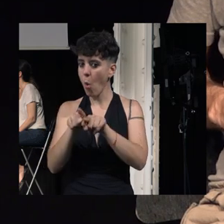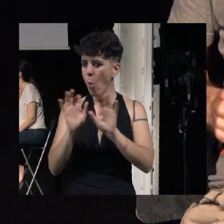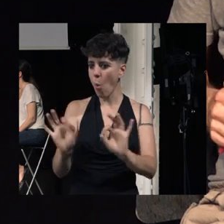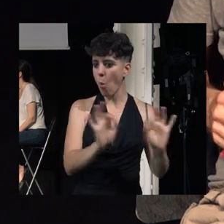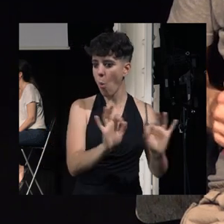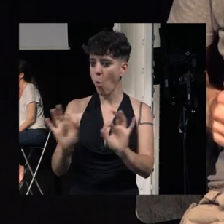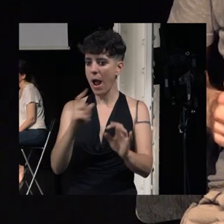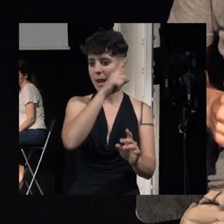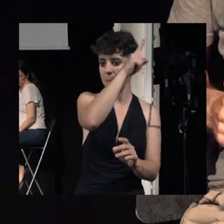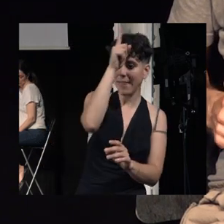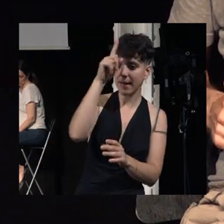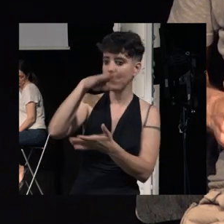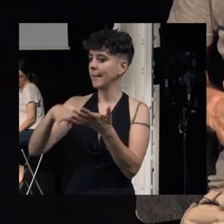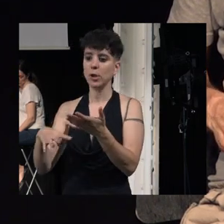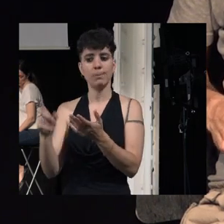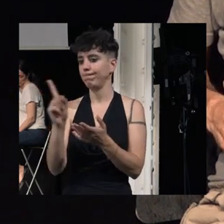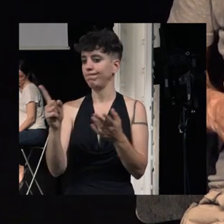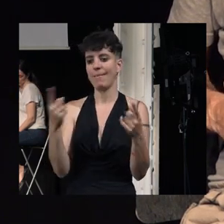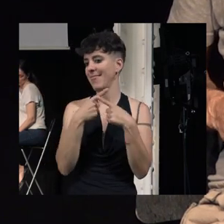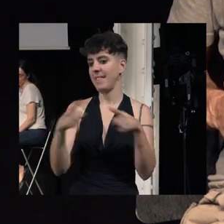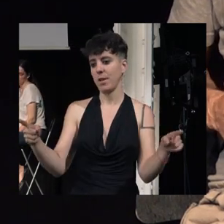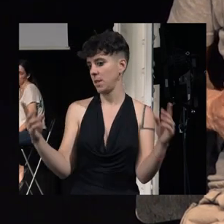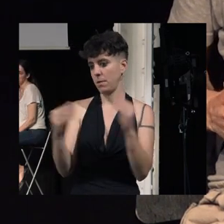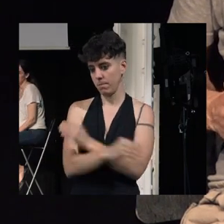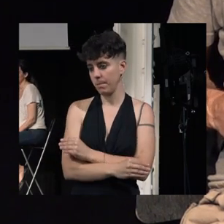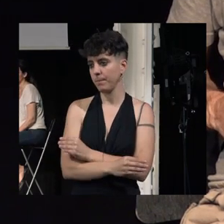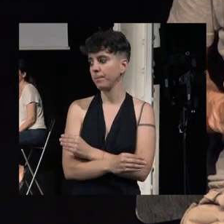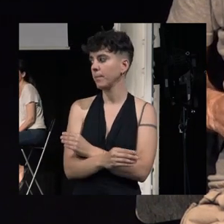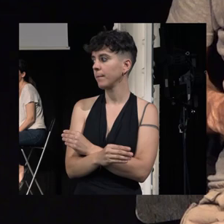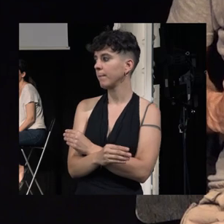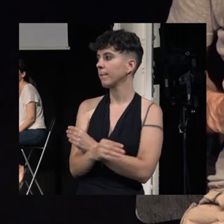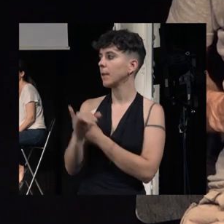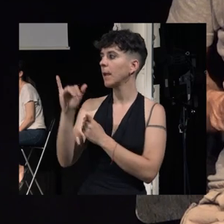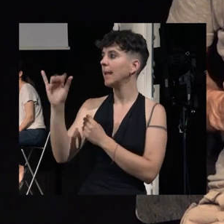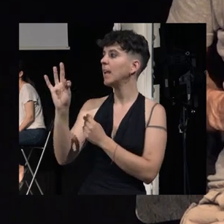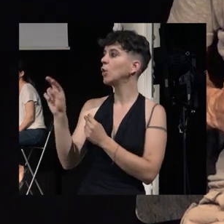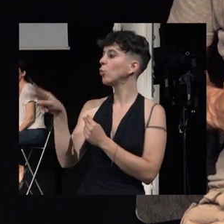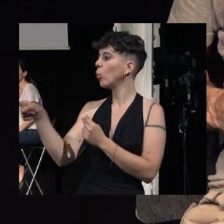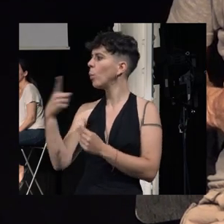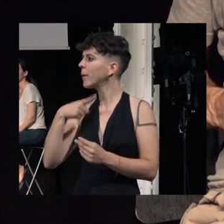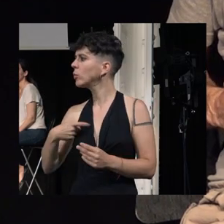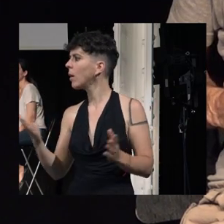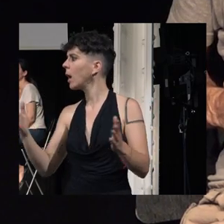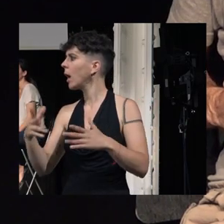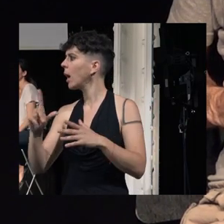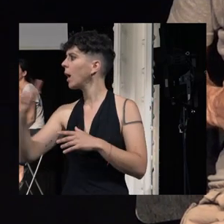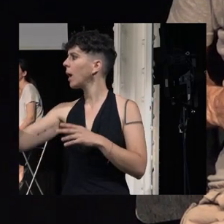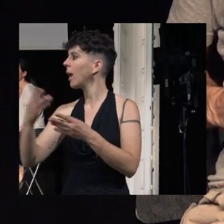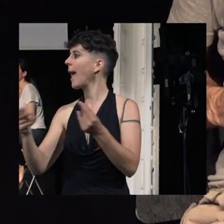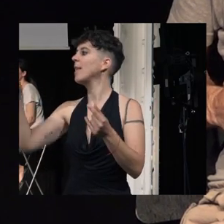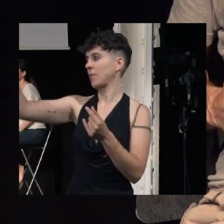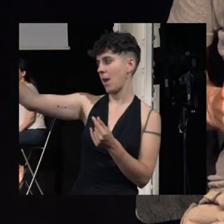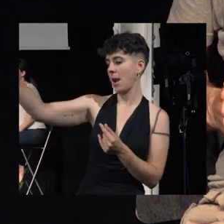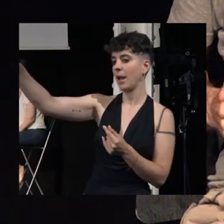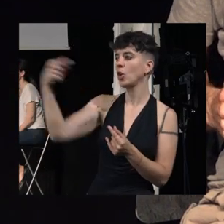un poco podría conocer. Y luego lo que preguntaba ahí tú, que mira, no está, ah, mira, está ahí, que qué te